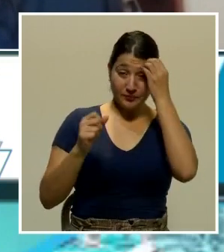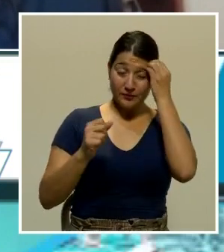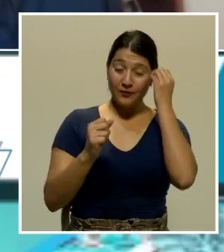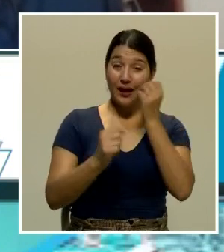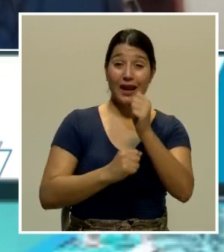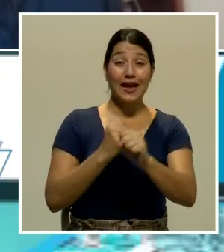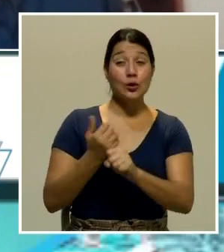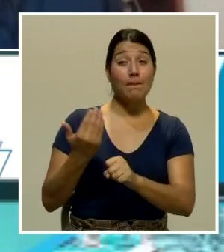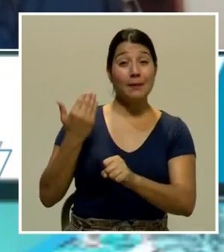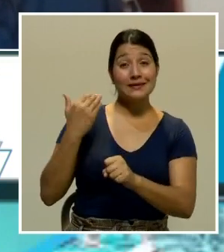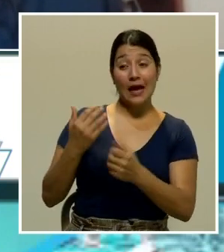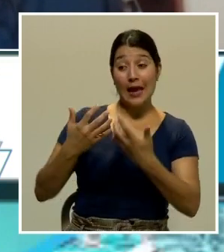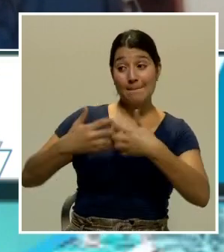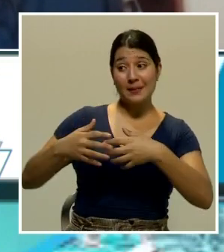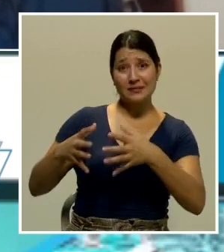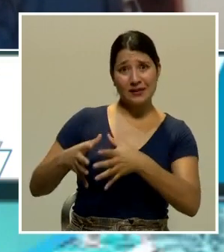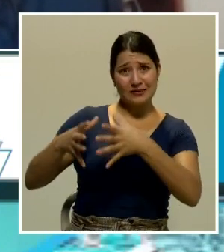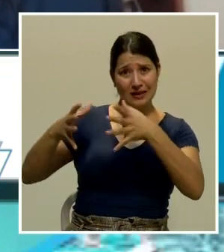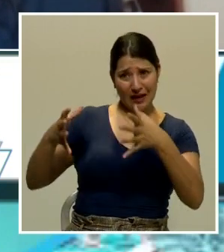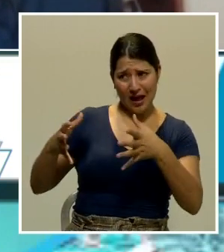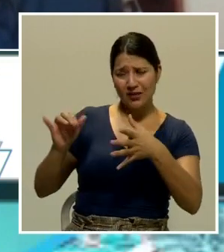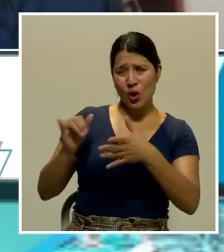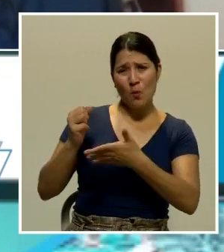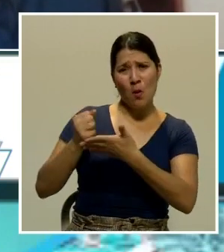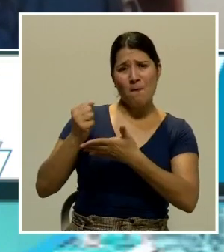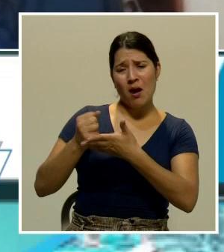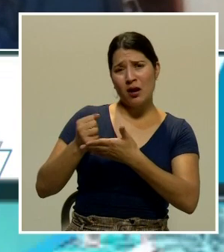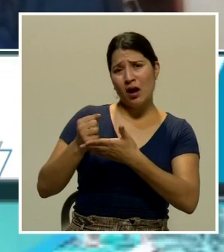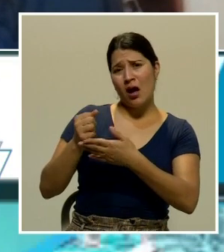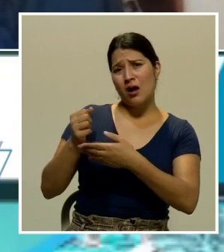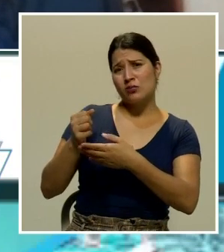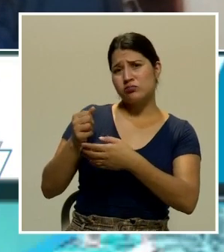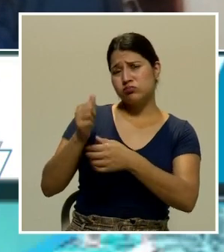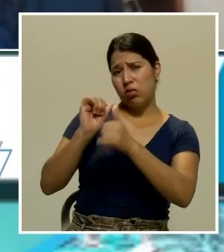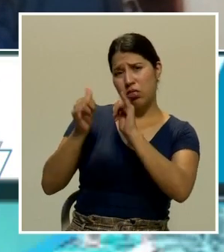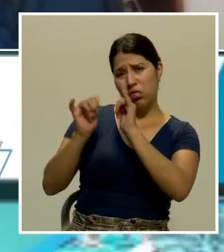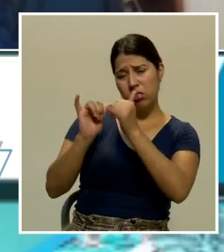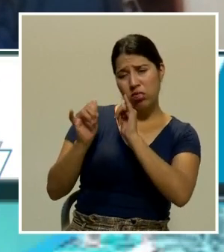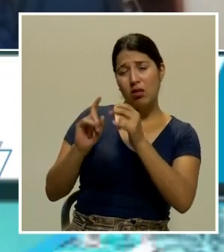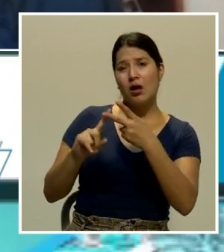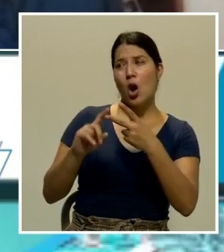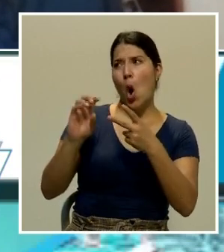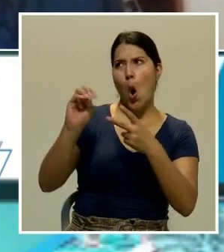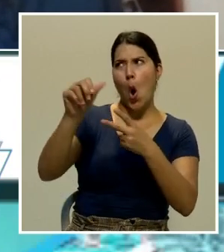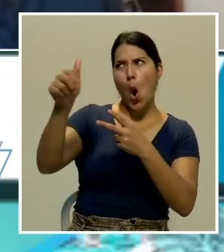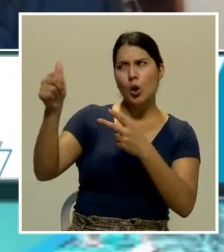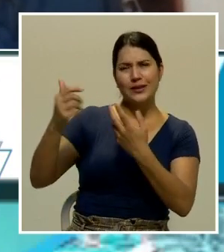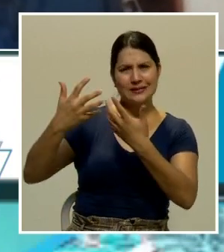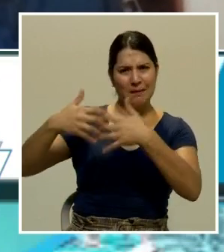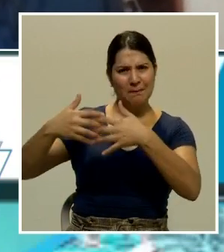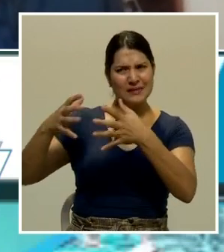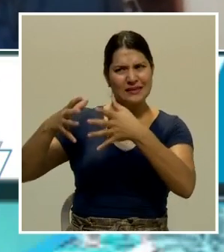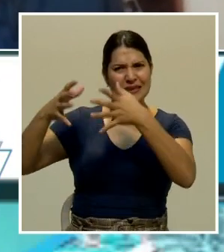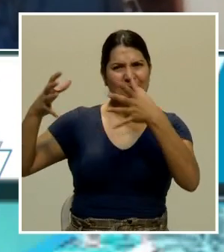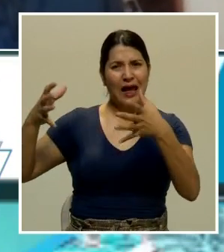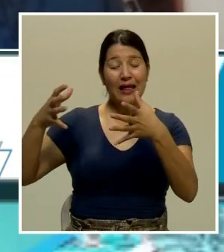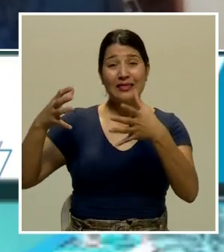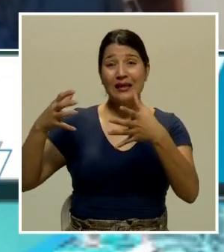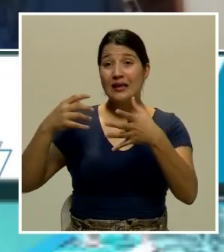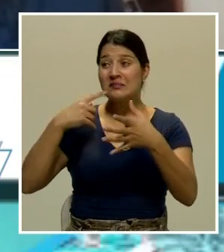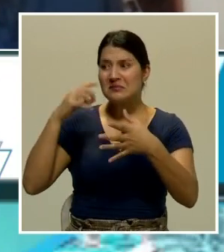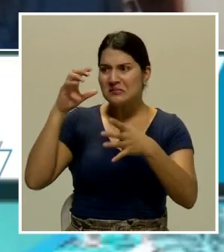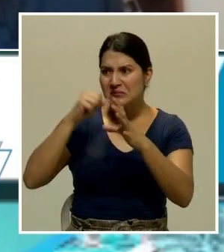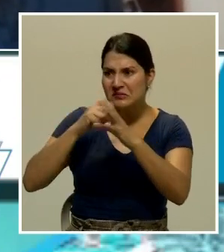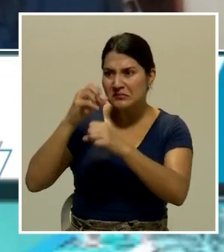bebidas alcohólicas y otras empresas muy conocidas que tenían varios años declarando ganancias